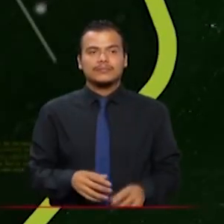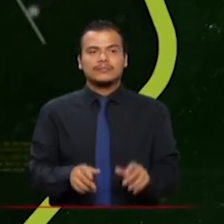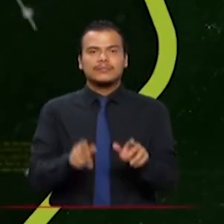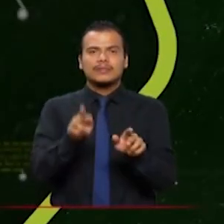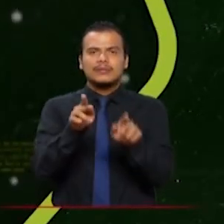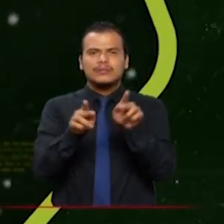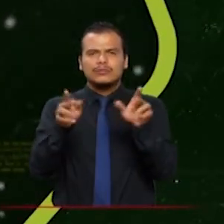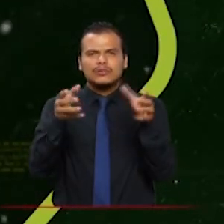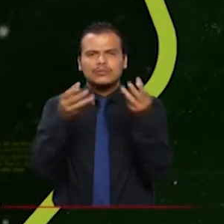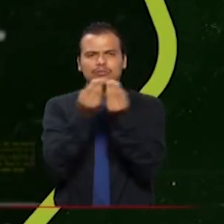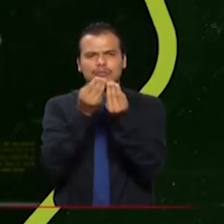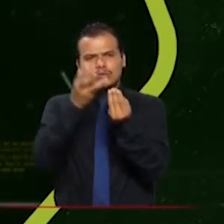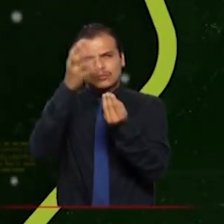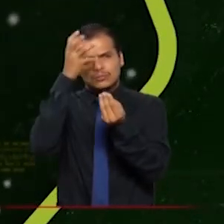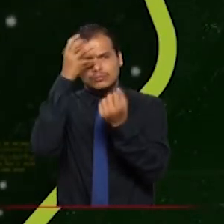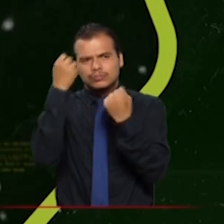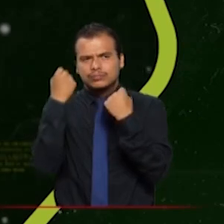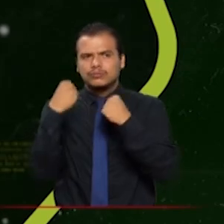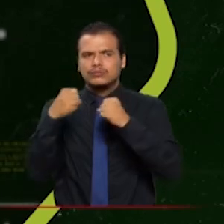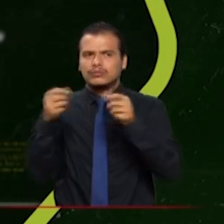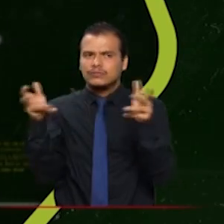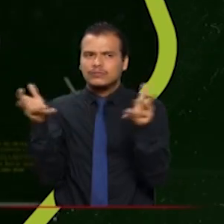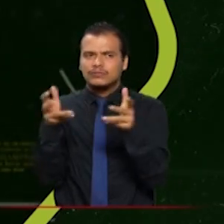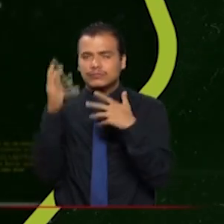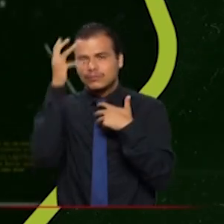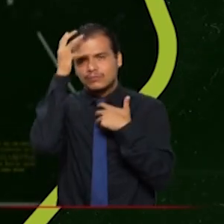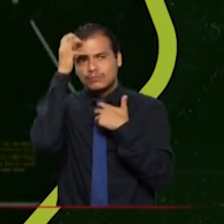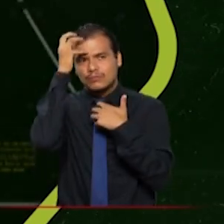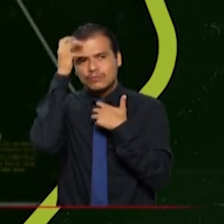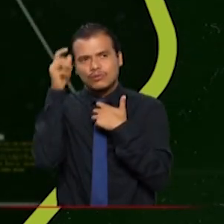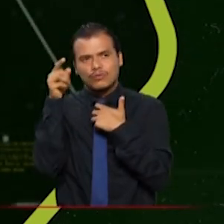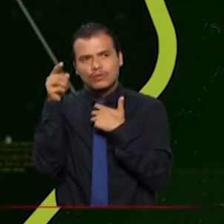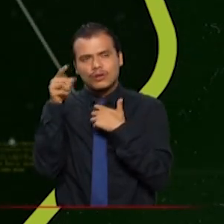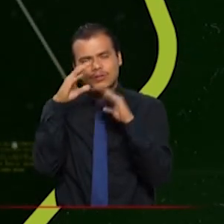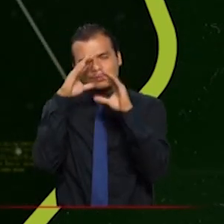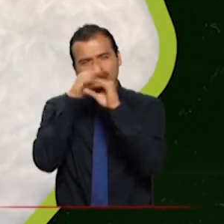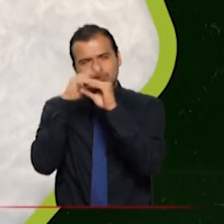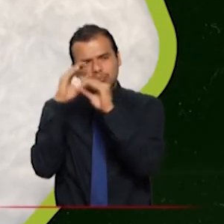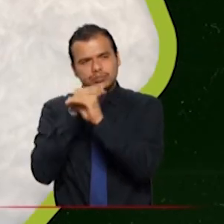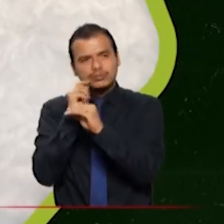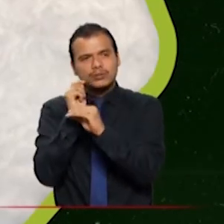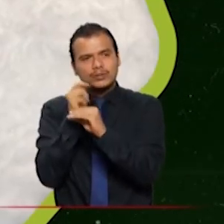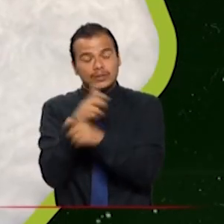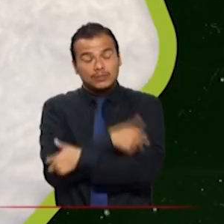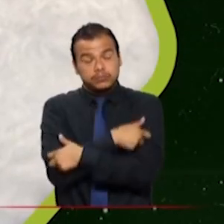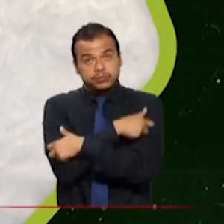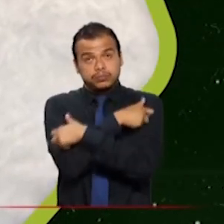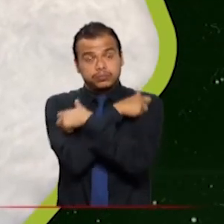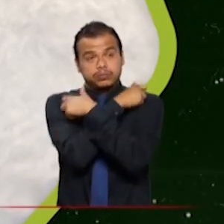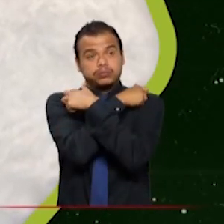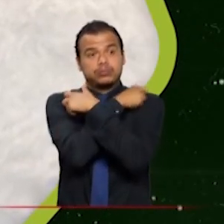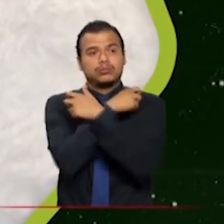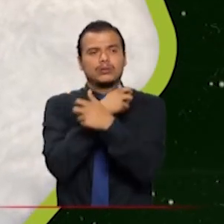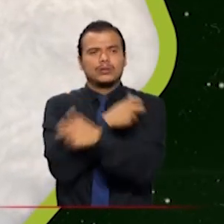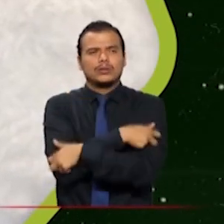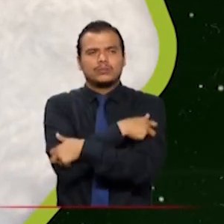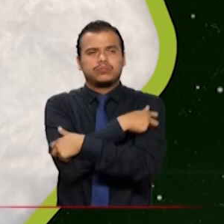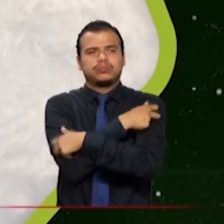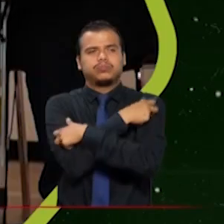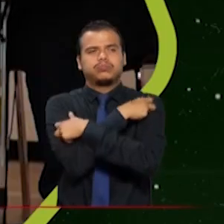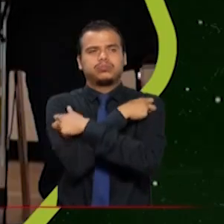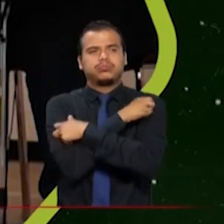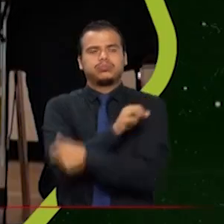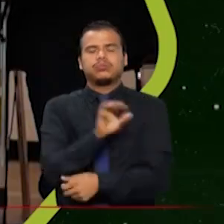Expertos de la CBC tratan de salvar la vida de un mono nocturno que casi muere electrocutado en un barrio de Buga. Creen que huía de quienes lo retenían como si fuera una